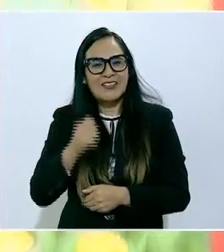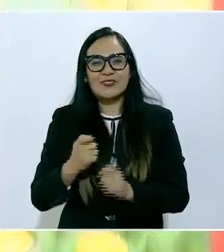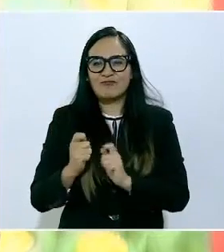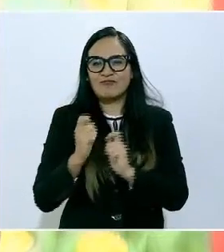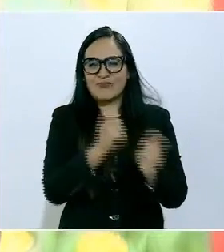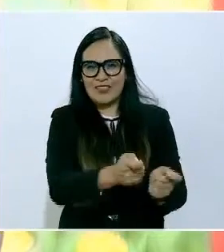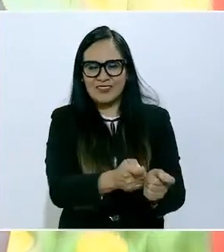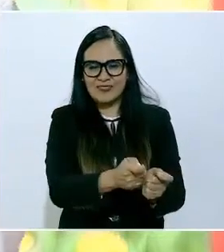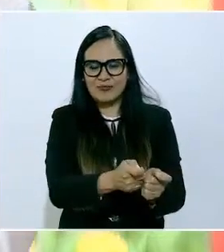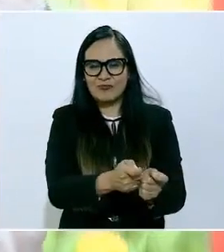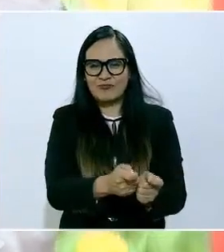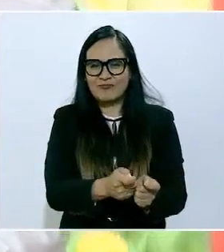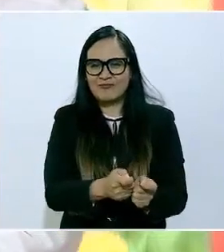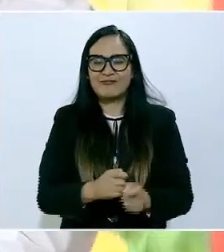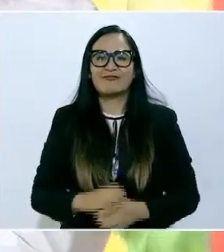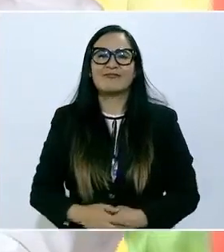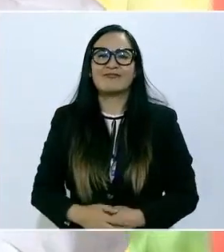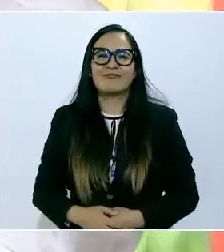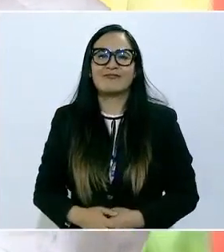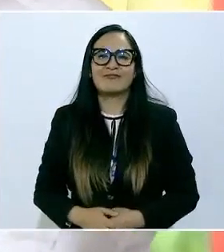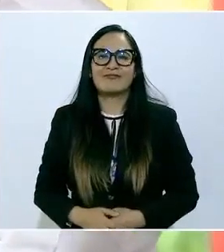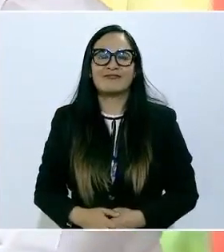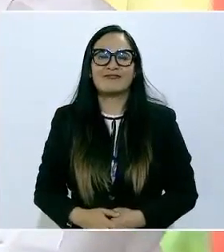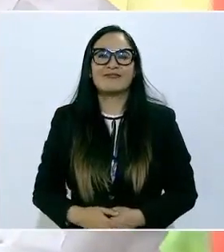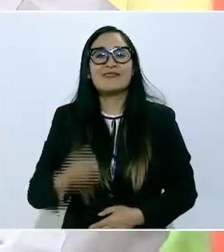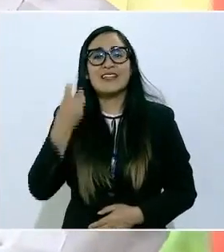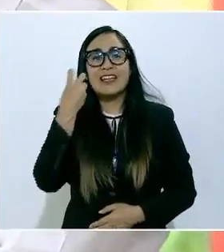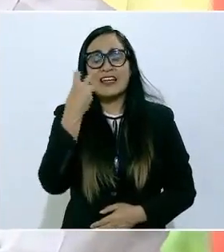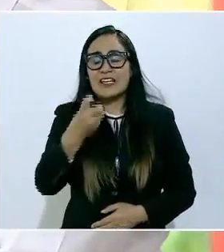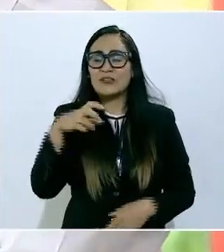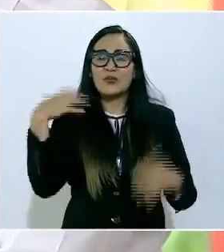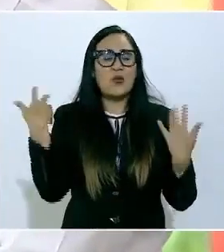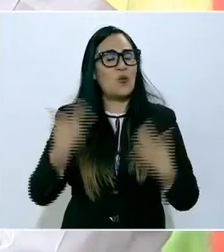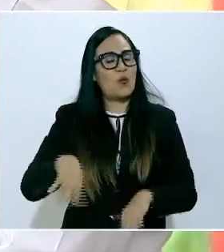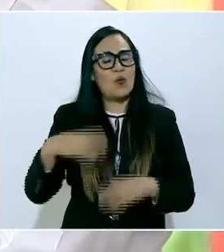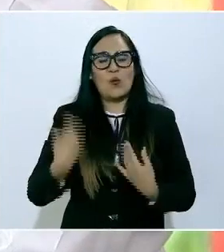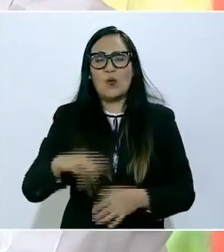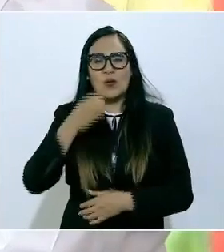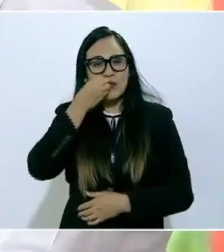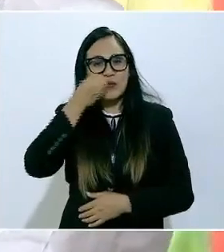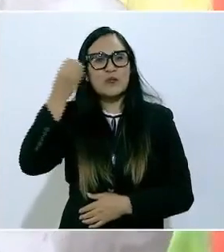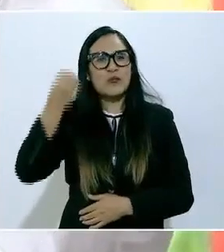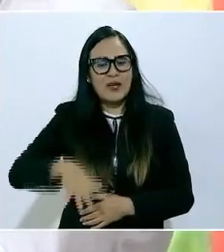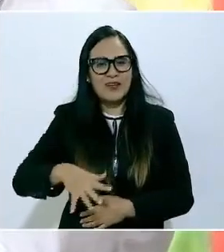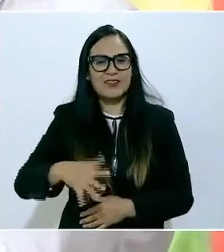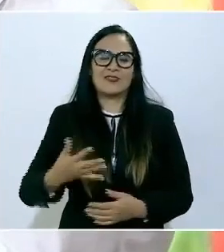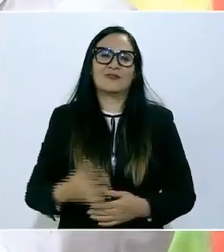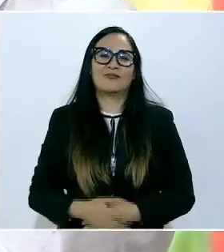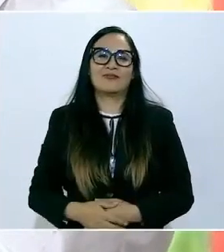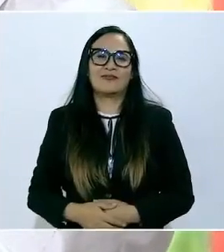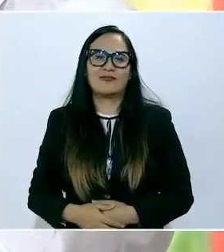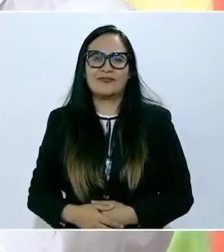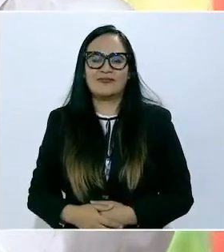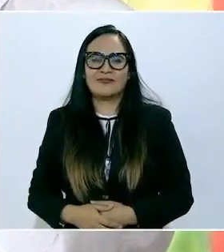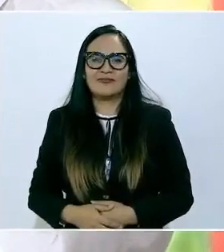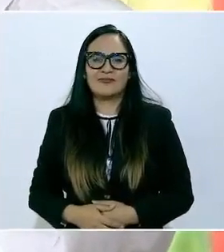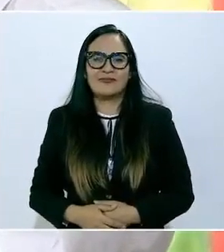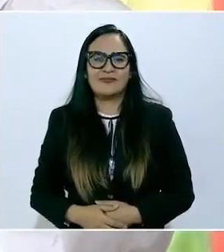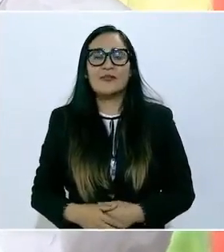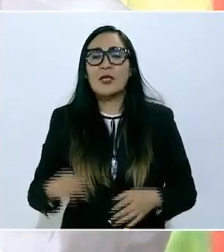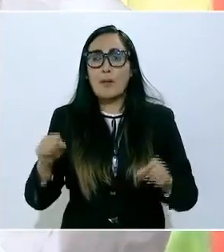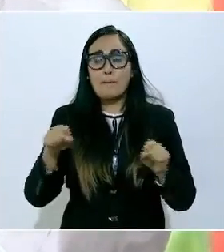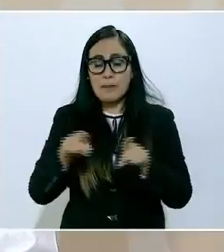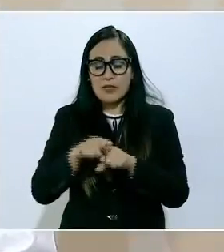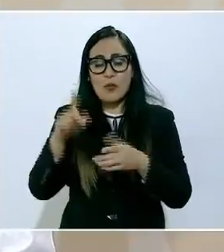Eso es algo excepcional. Por otro lado, se inició